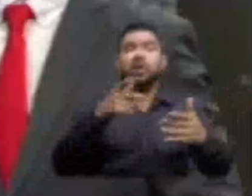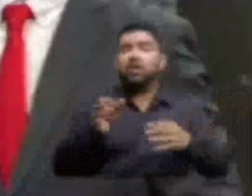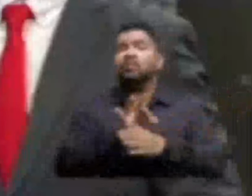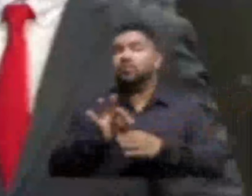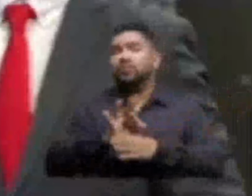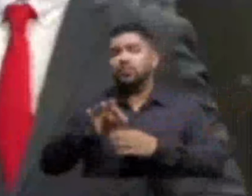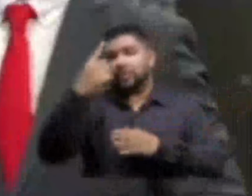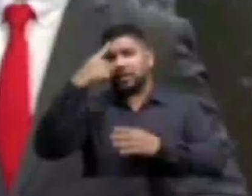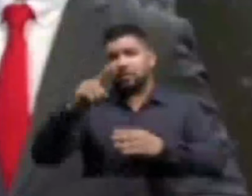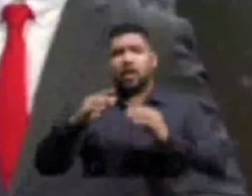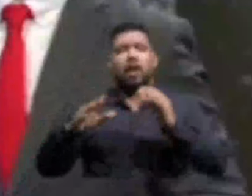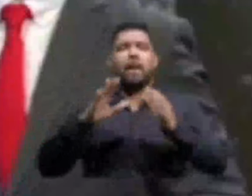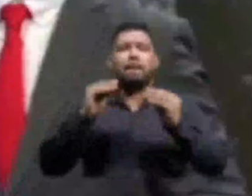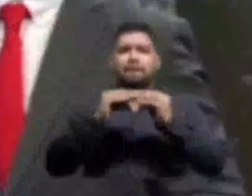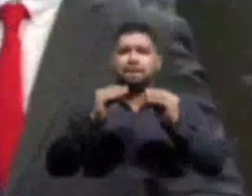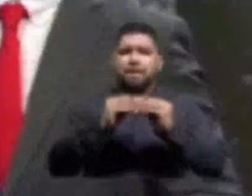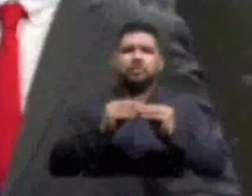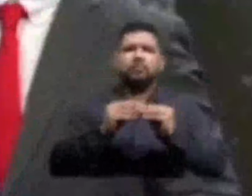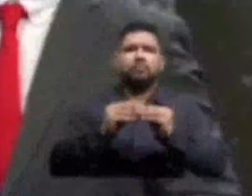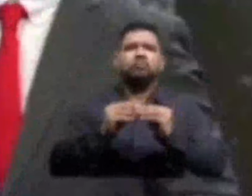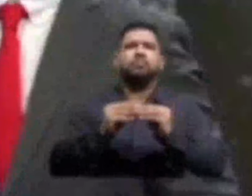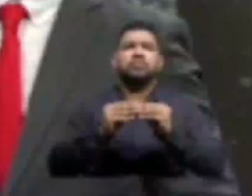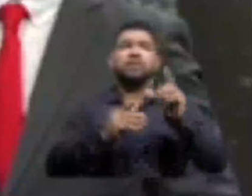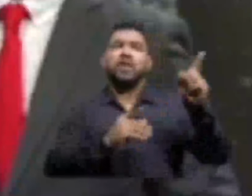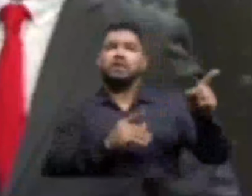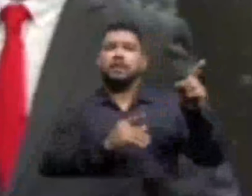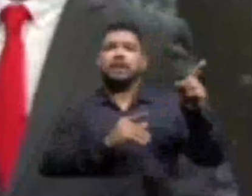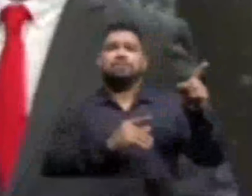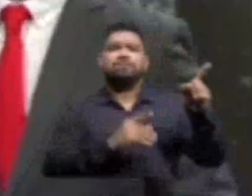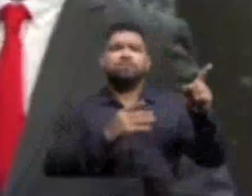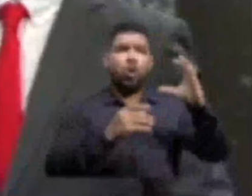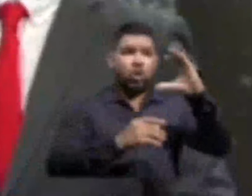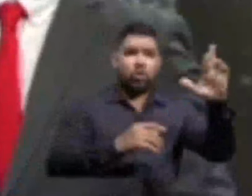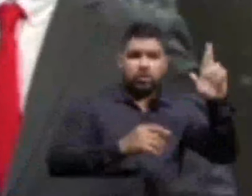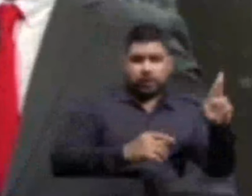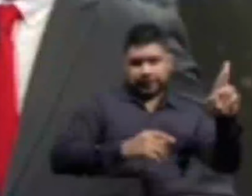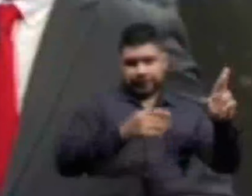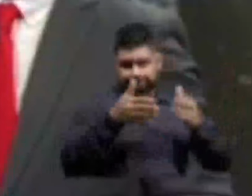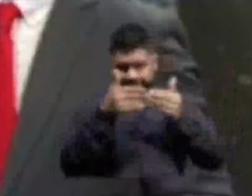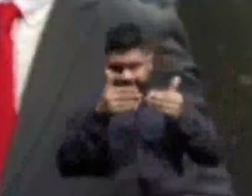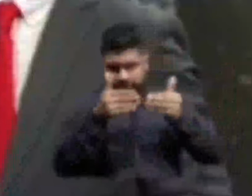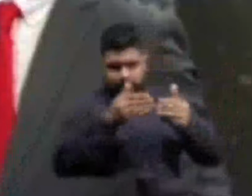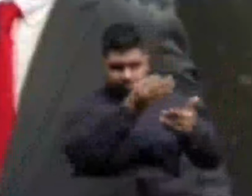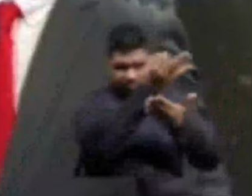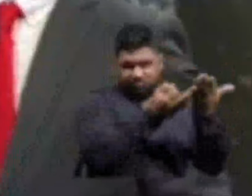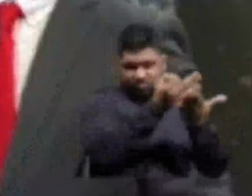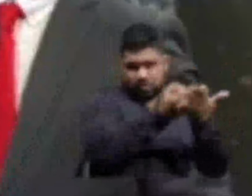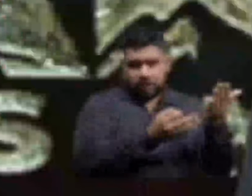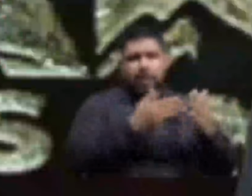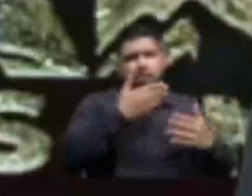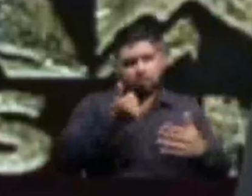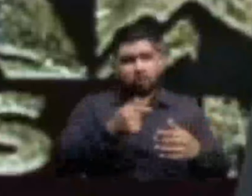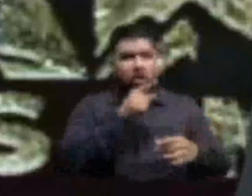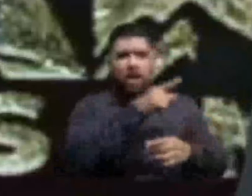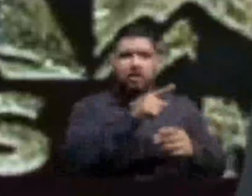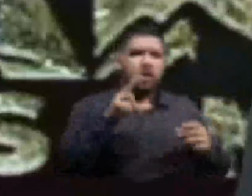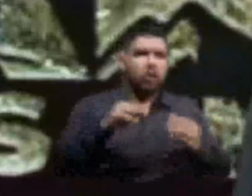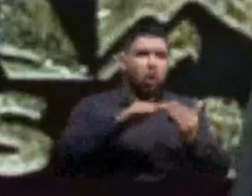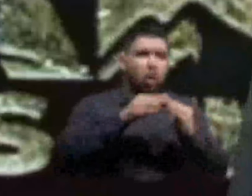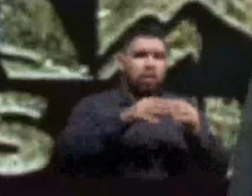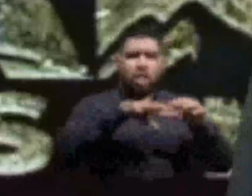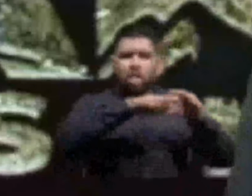para estabilizar la frontera de paso Canoa y que todas las comunidades no tengan esa afectación producto de la migración ilegal